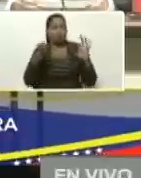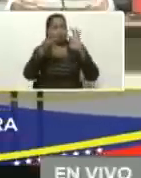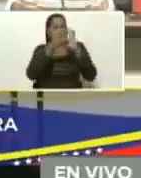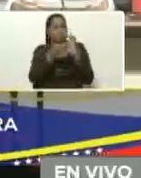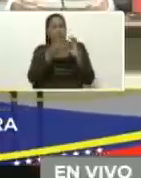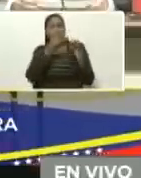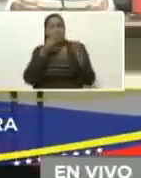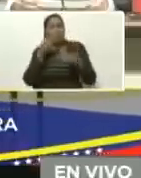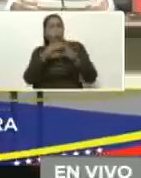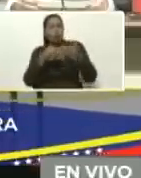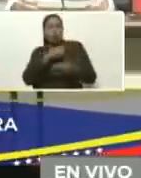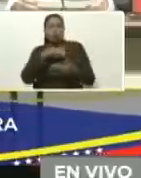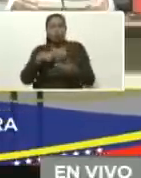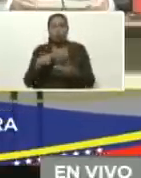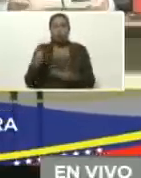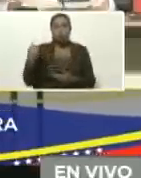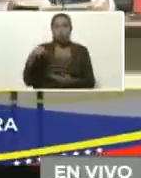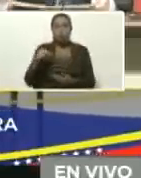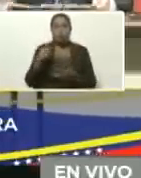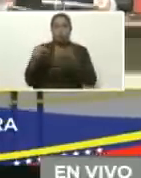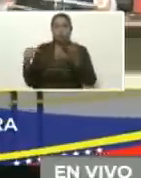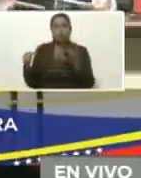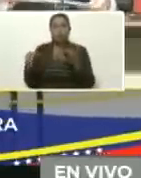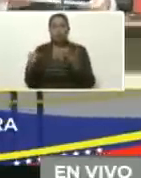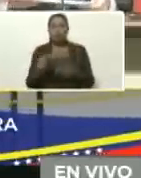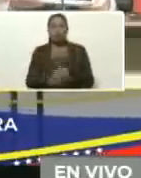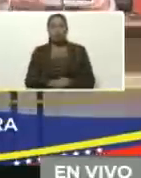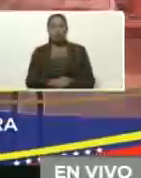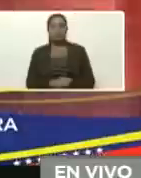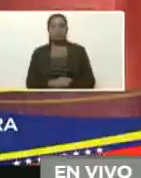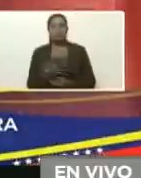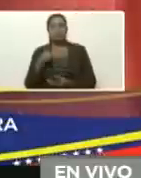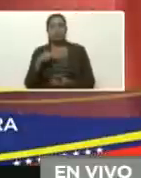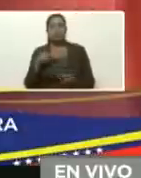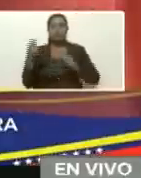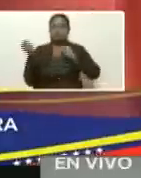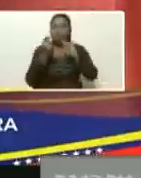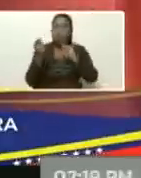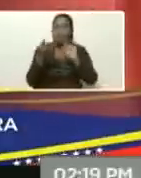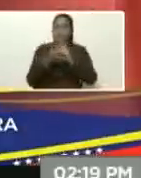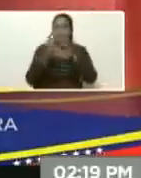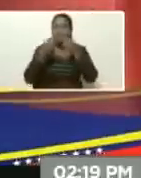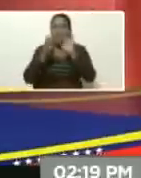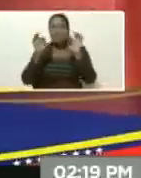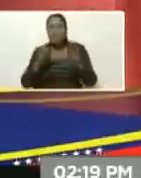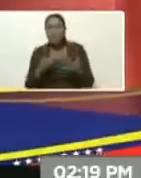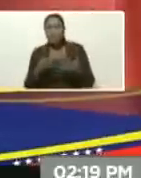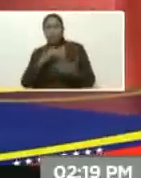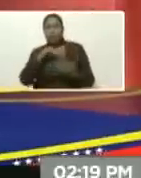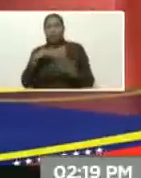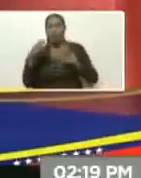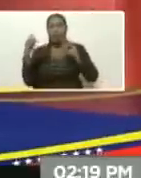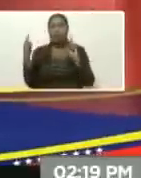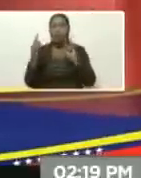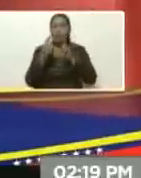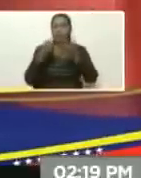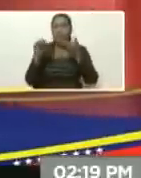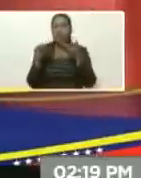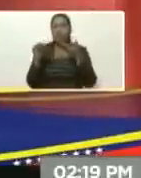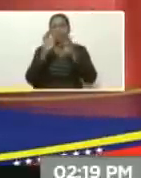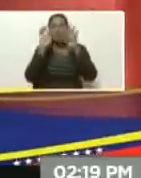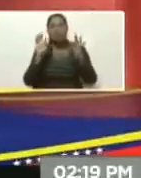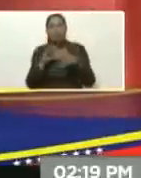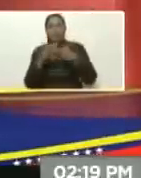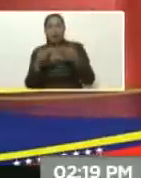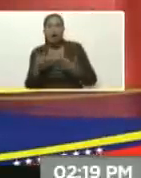relaciones. Y nosotros hemos tenido hemos debatido sobre diferentes ámbitos y hemos hablado sobre diferentes